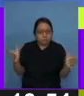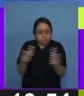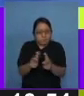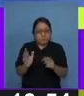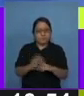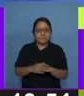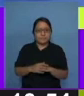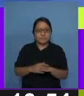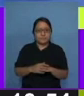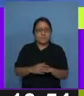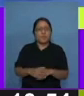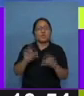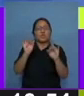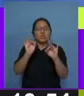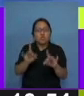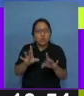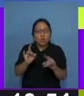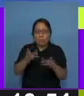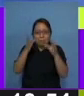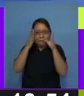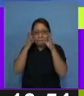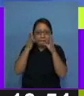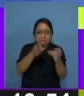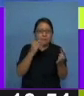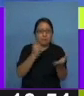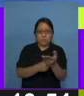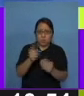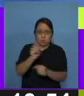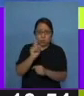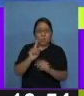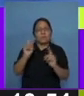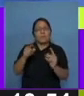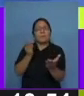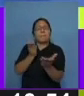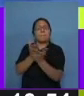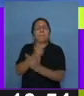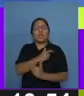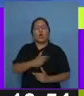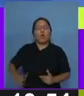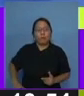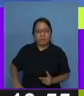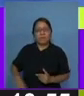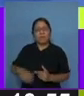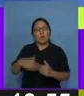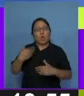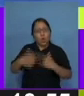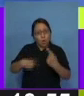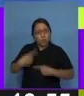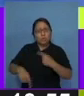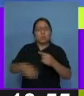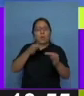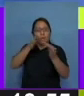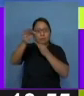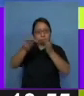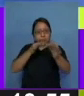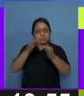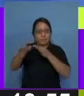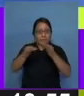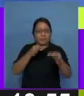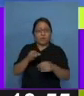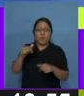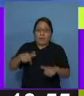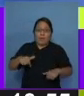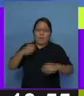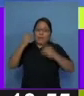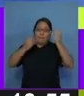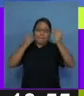solamente tenemos esa decisión, sino además un pedido de nuestro gobernador al diálogo constante, y estamos